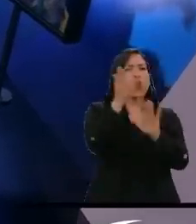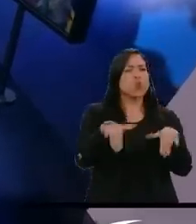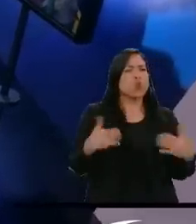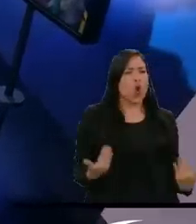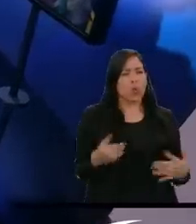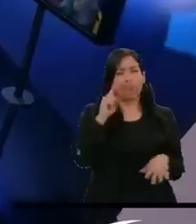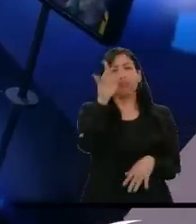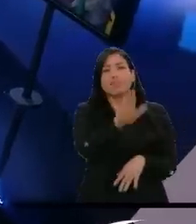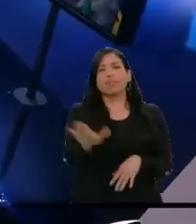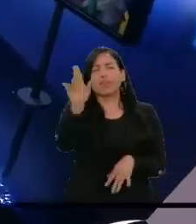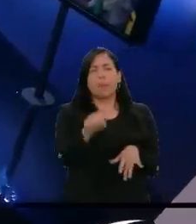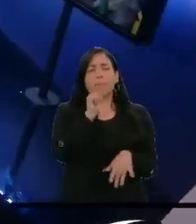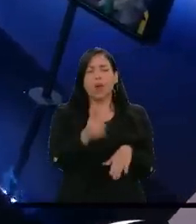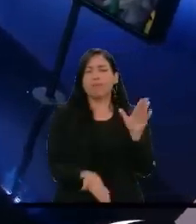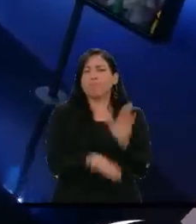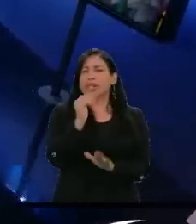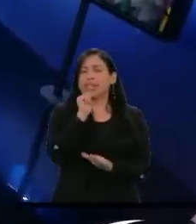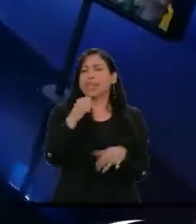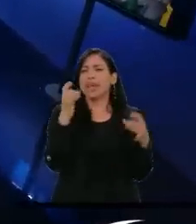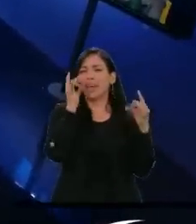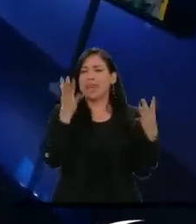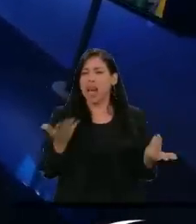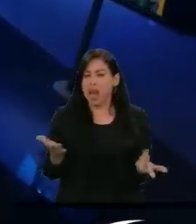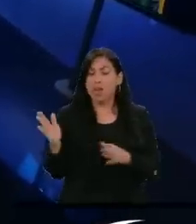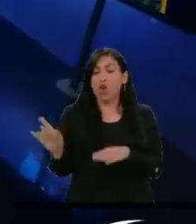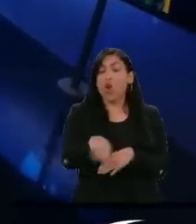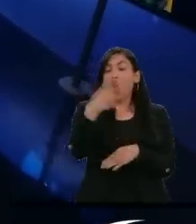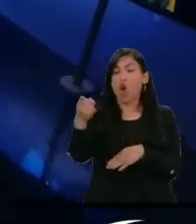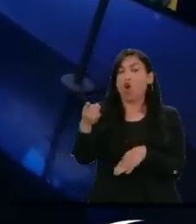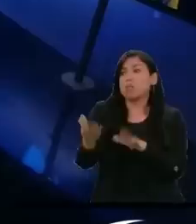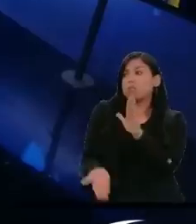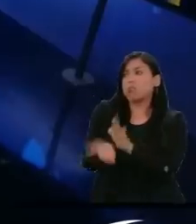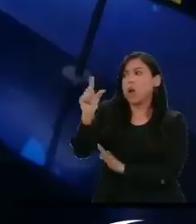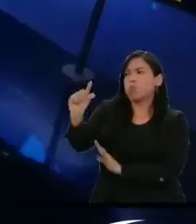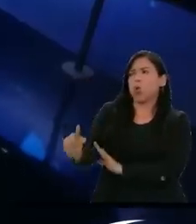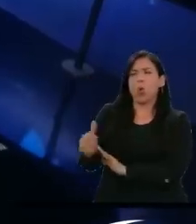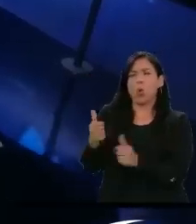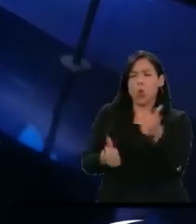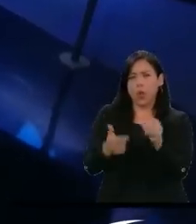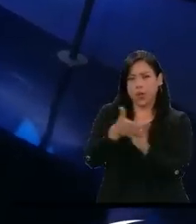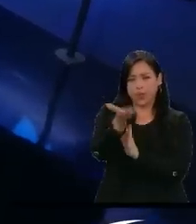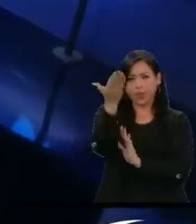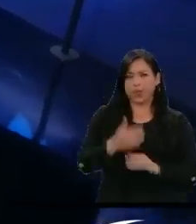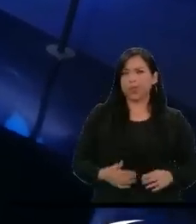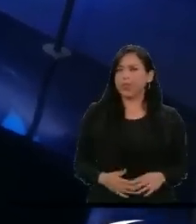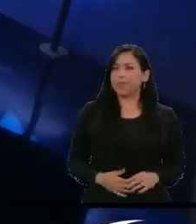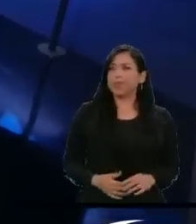¿Cuáles son esas ciudades con la inflación más alta y cuáles son las en donde no subió tanto?